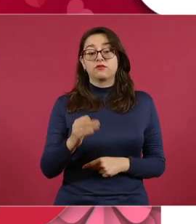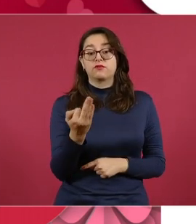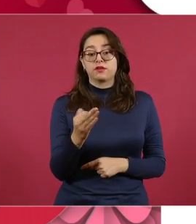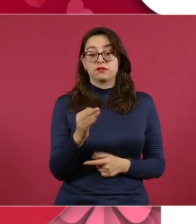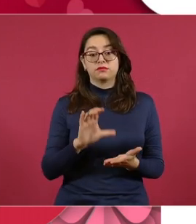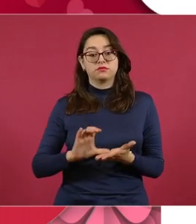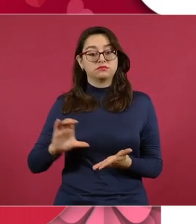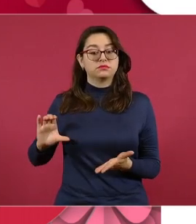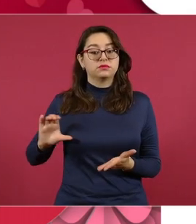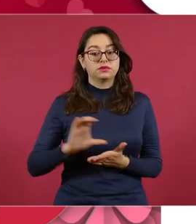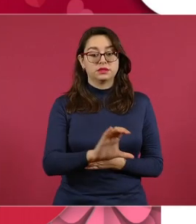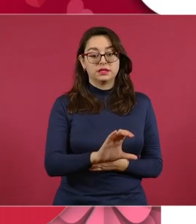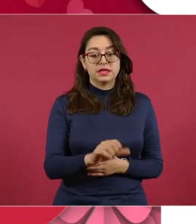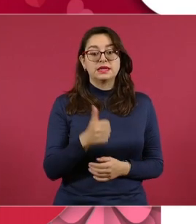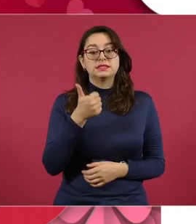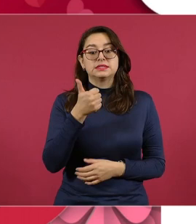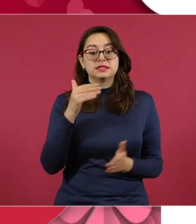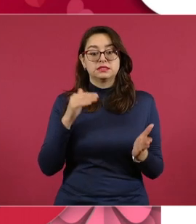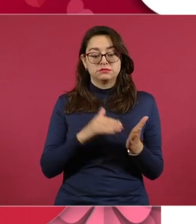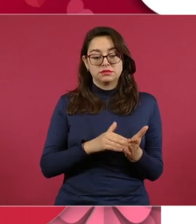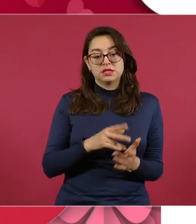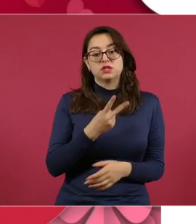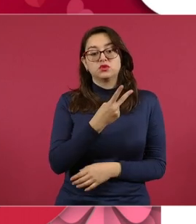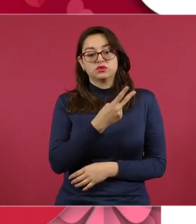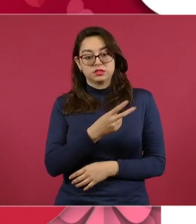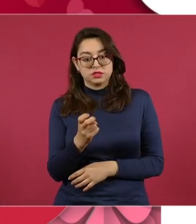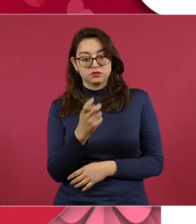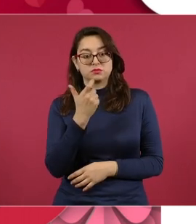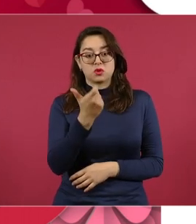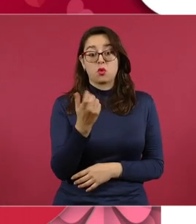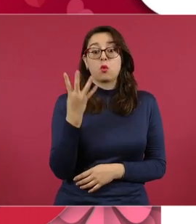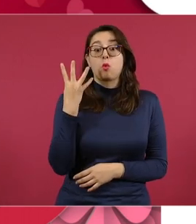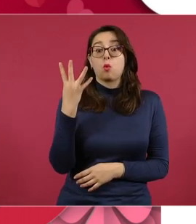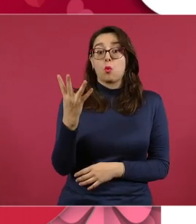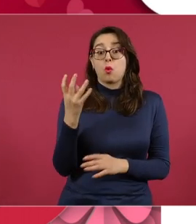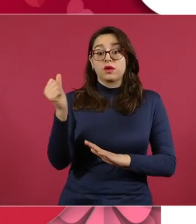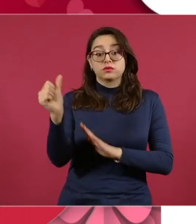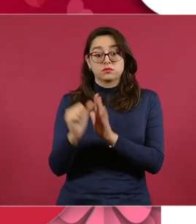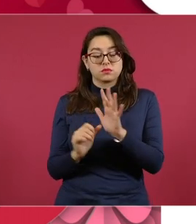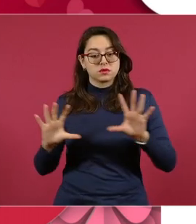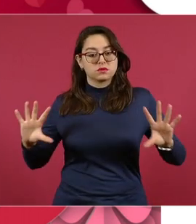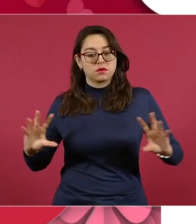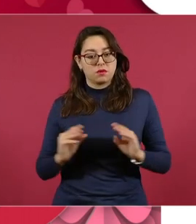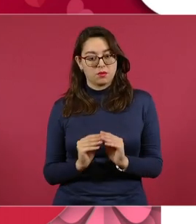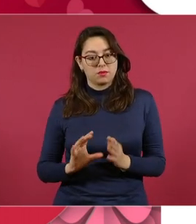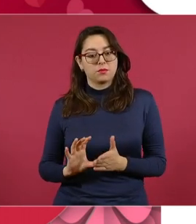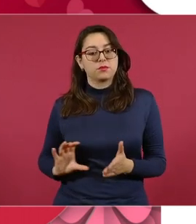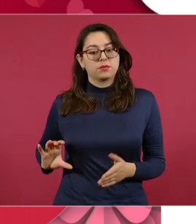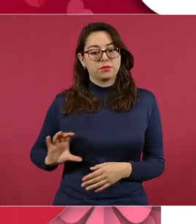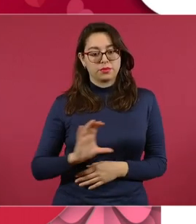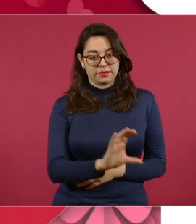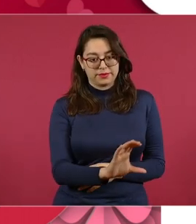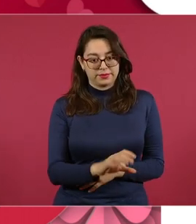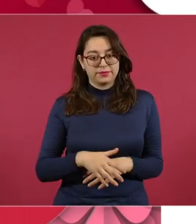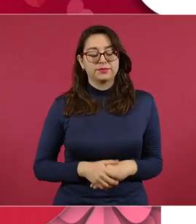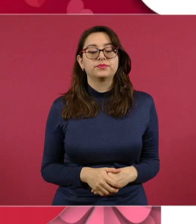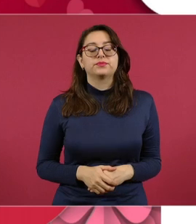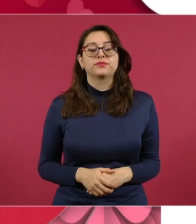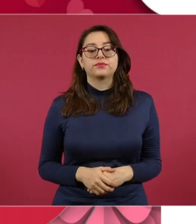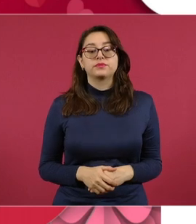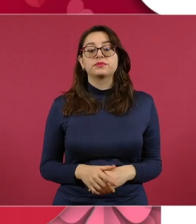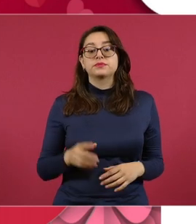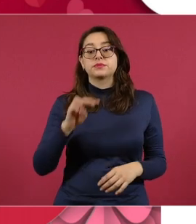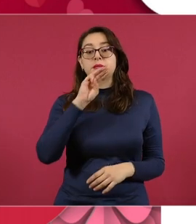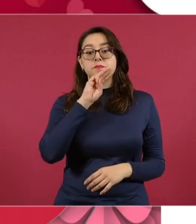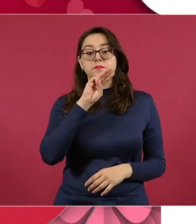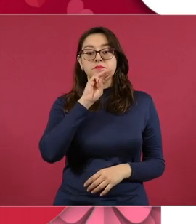recibir 6.200 pesos por este pago adelantado en el mes de febrero. En el caso del programa